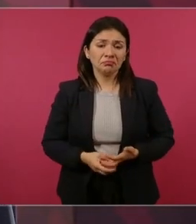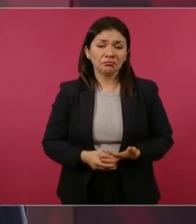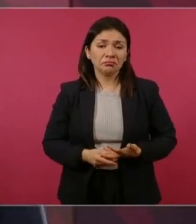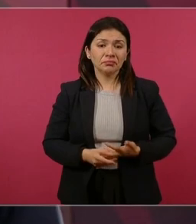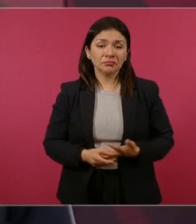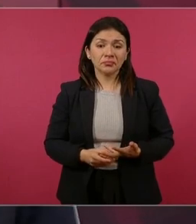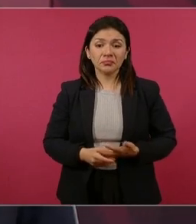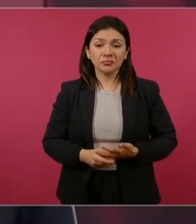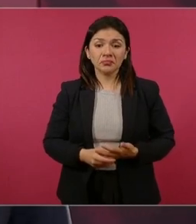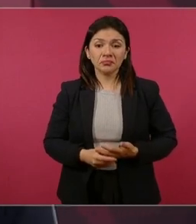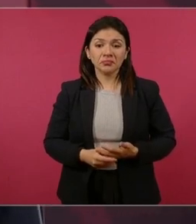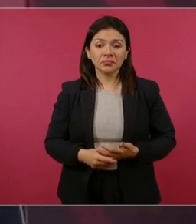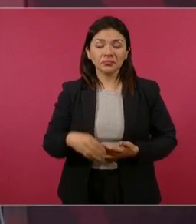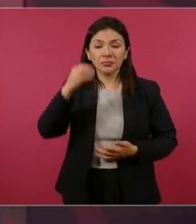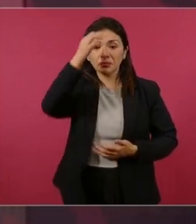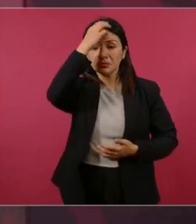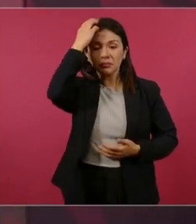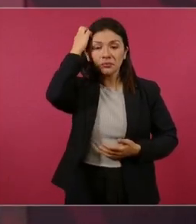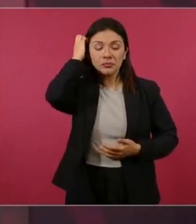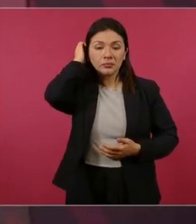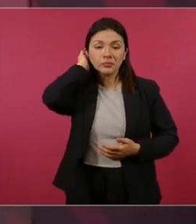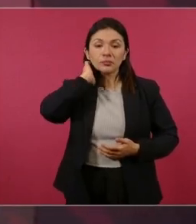Hay quienes